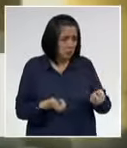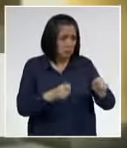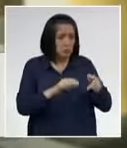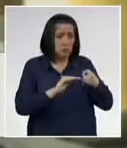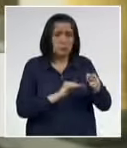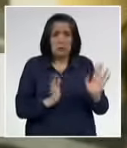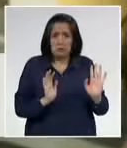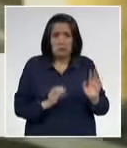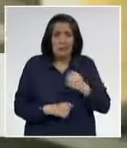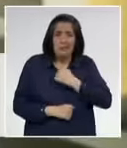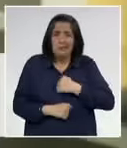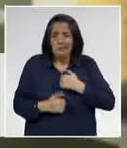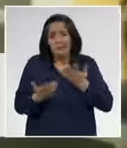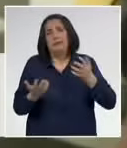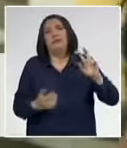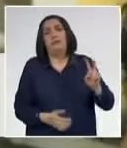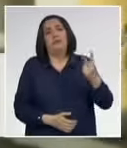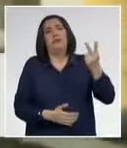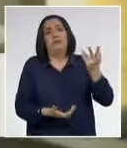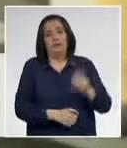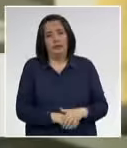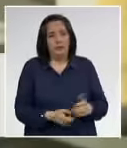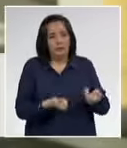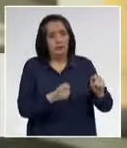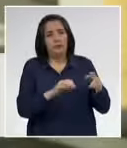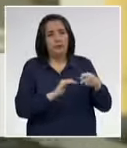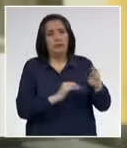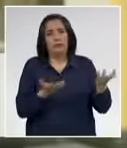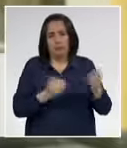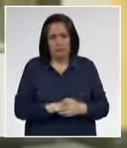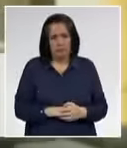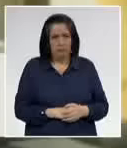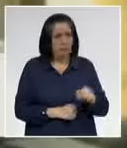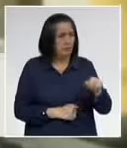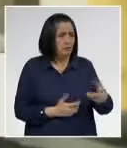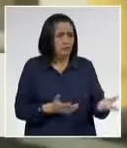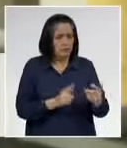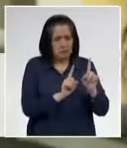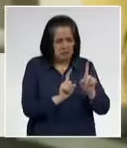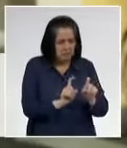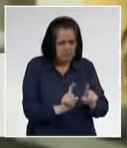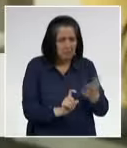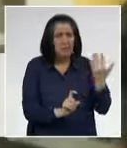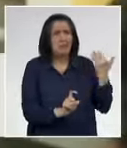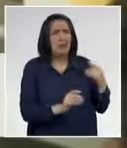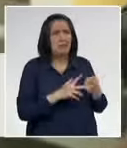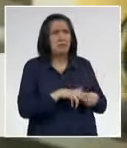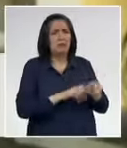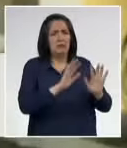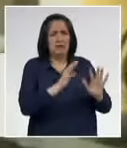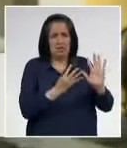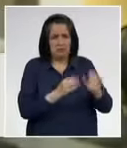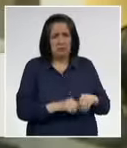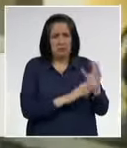Y es lamentablemente la segunda suspensión, porque este es un interrogatorio que comenzó el 19